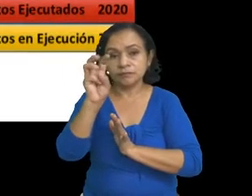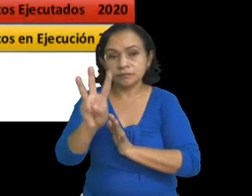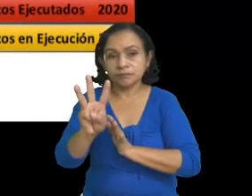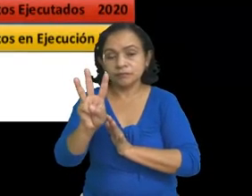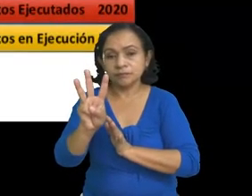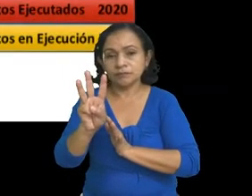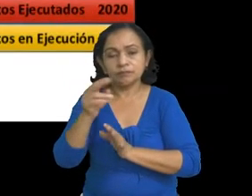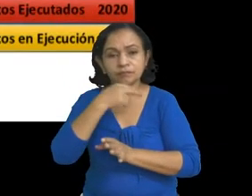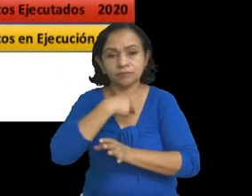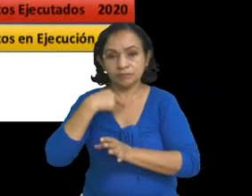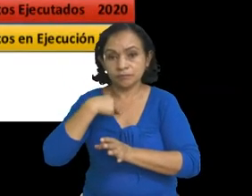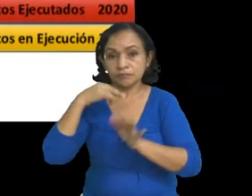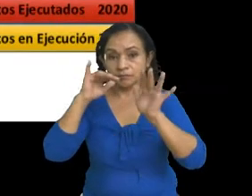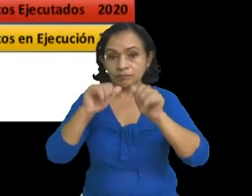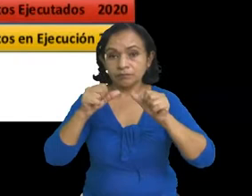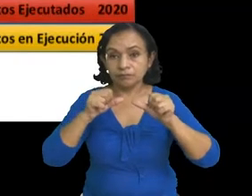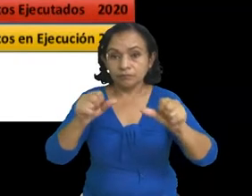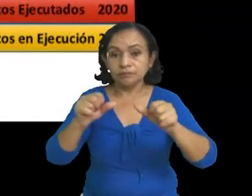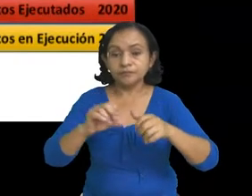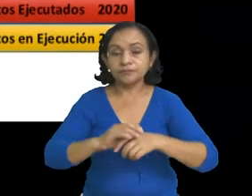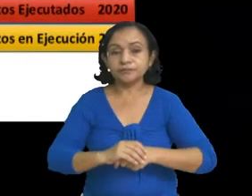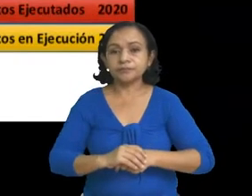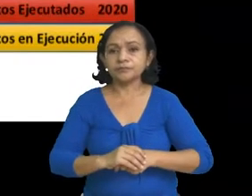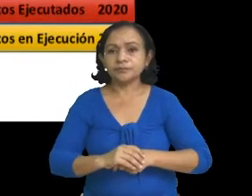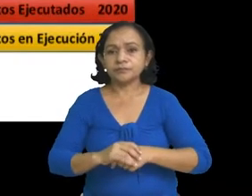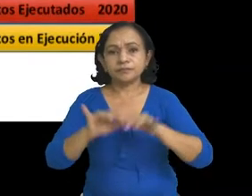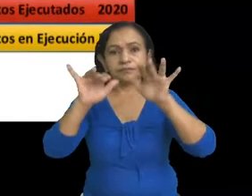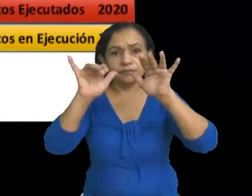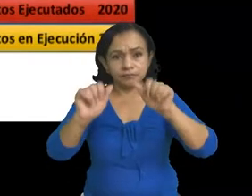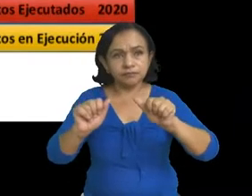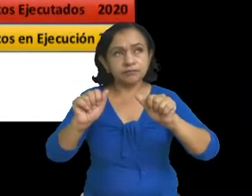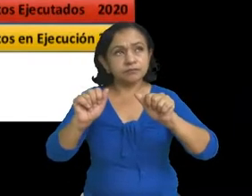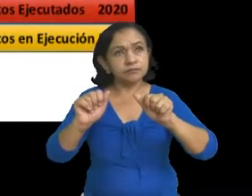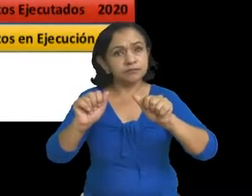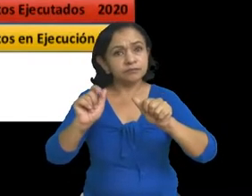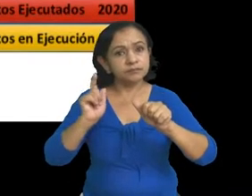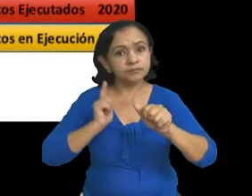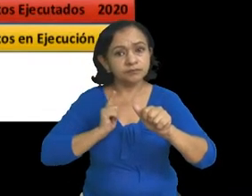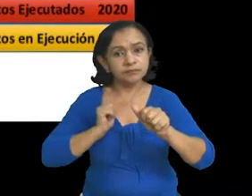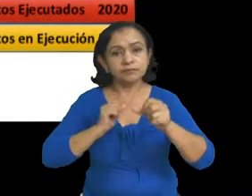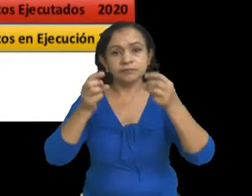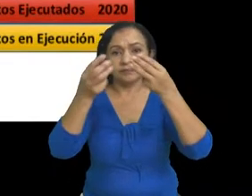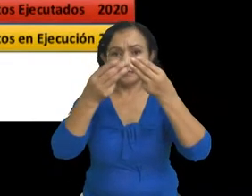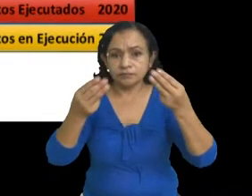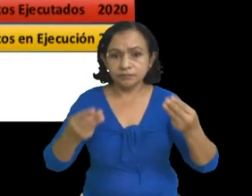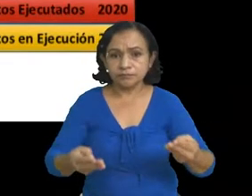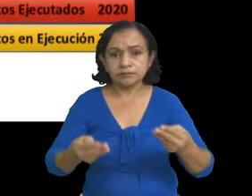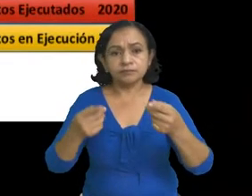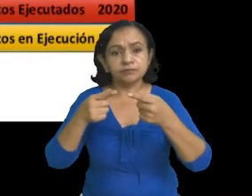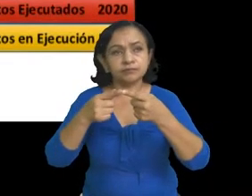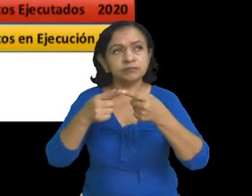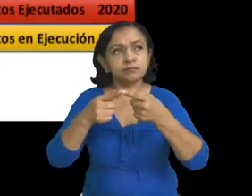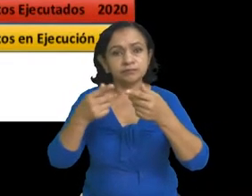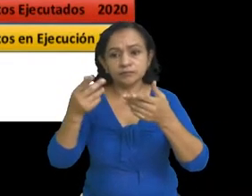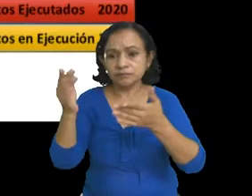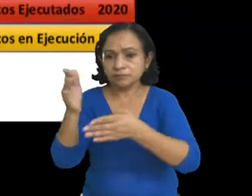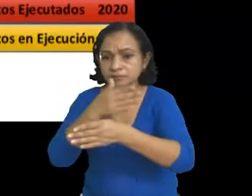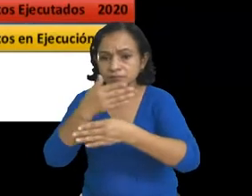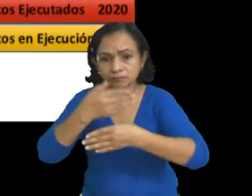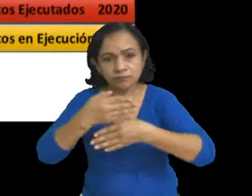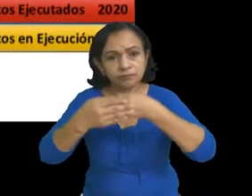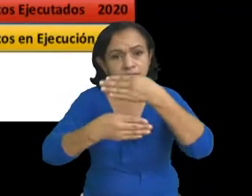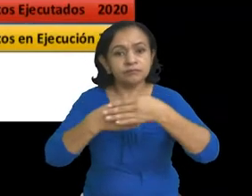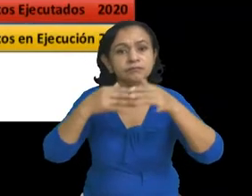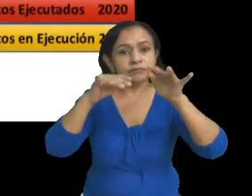decimos ejecuciones, que ya están andando, ¿no? Sí, ya de una manera ya se cuenta con los materiales, se están trabajando en los diseños, en algunos ya se